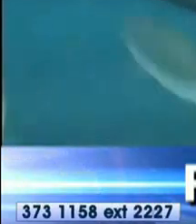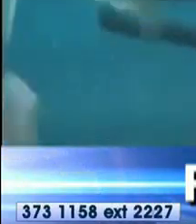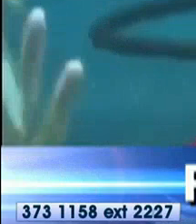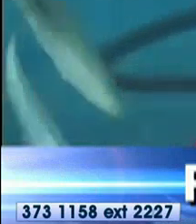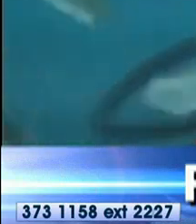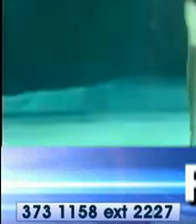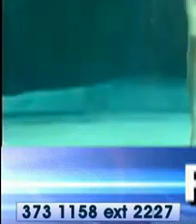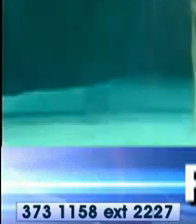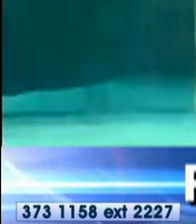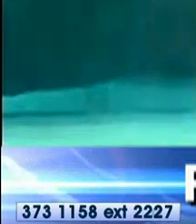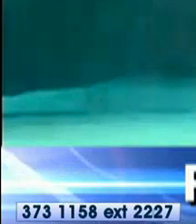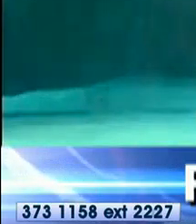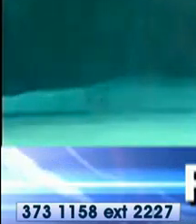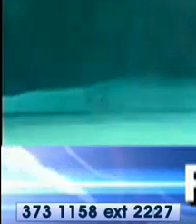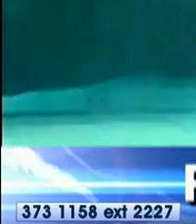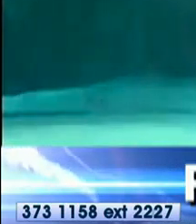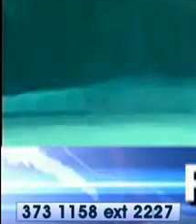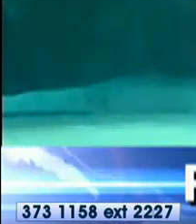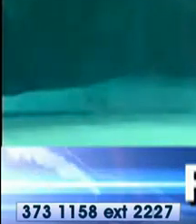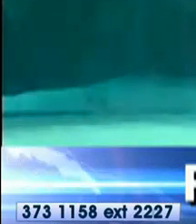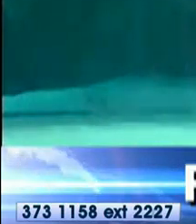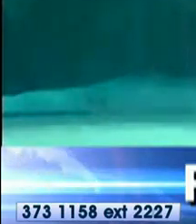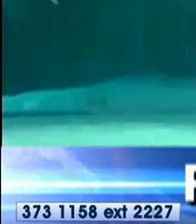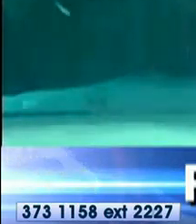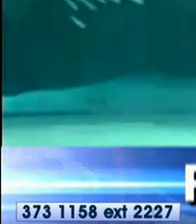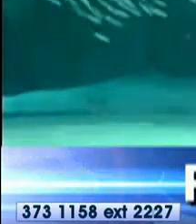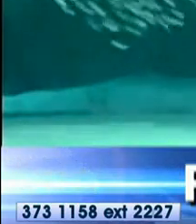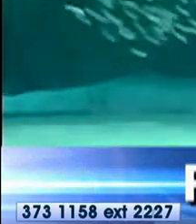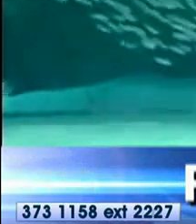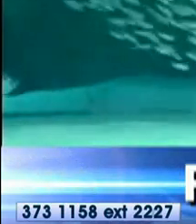acuario. Les contaremos dónde.